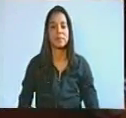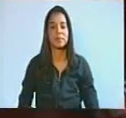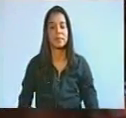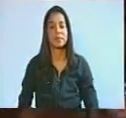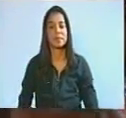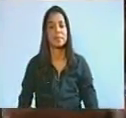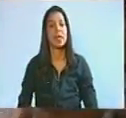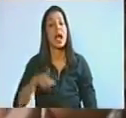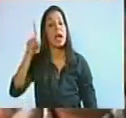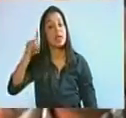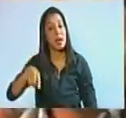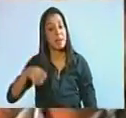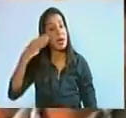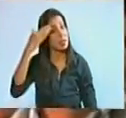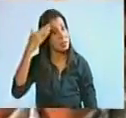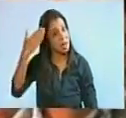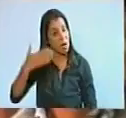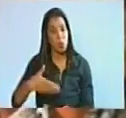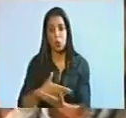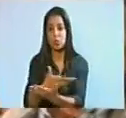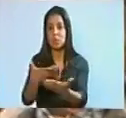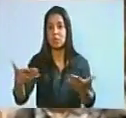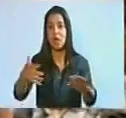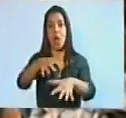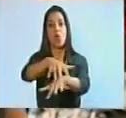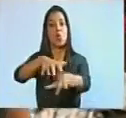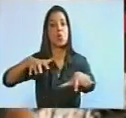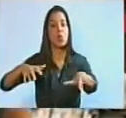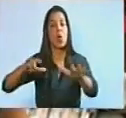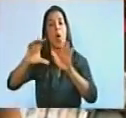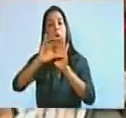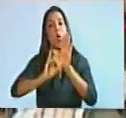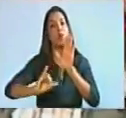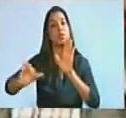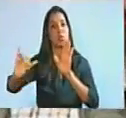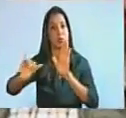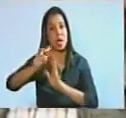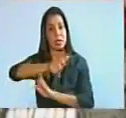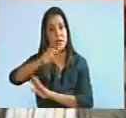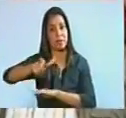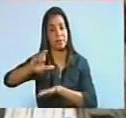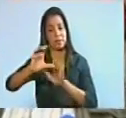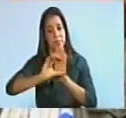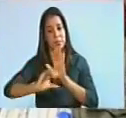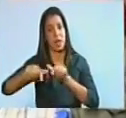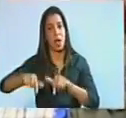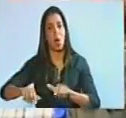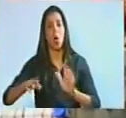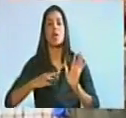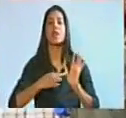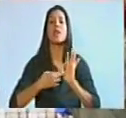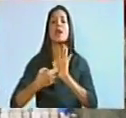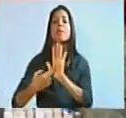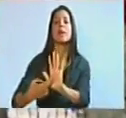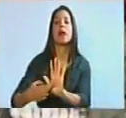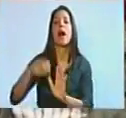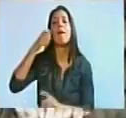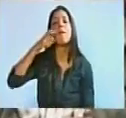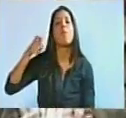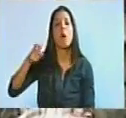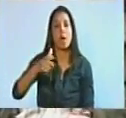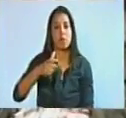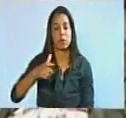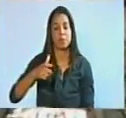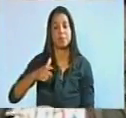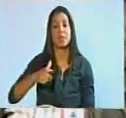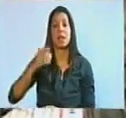También un saludo a todos los constituyentistas que estamos hoy aquí representando el poder originario y un saludo